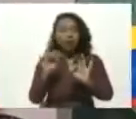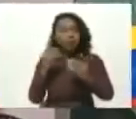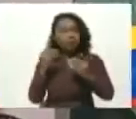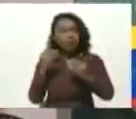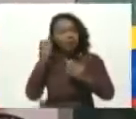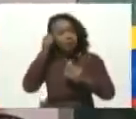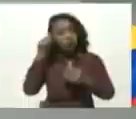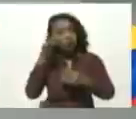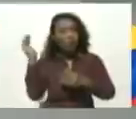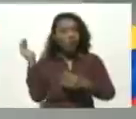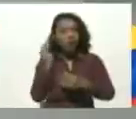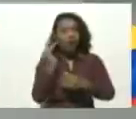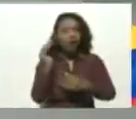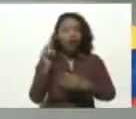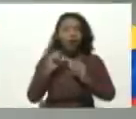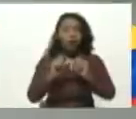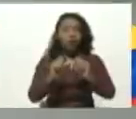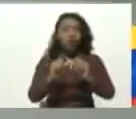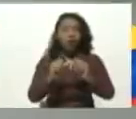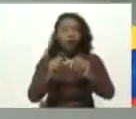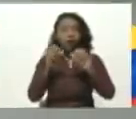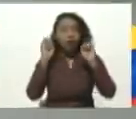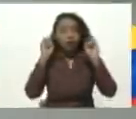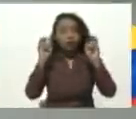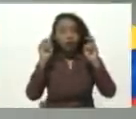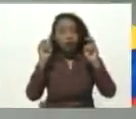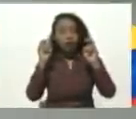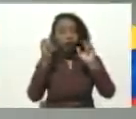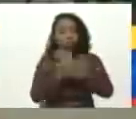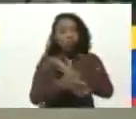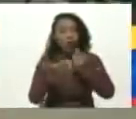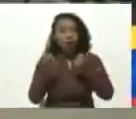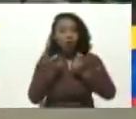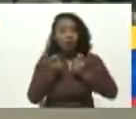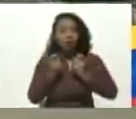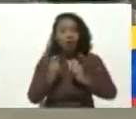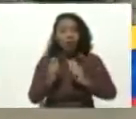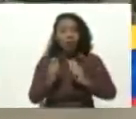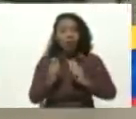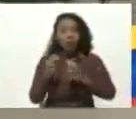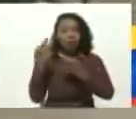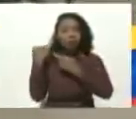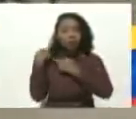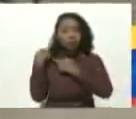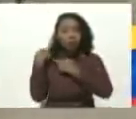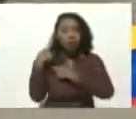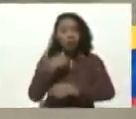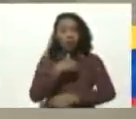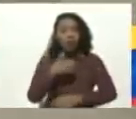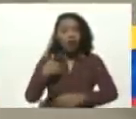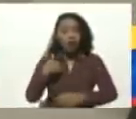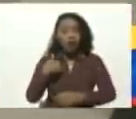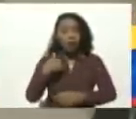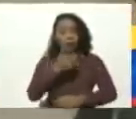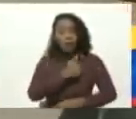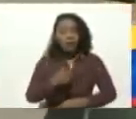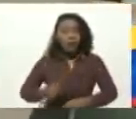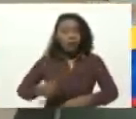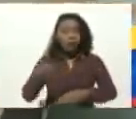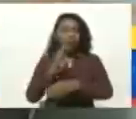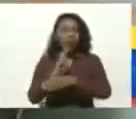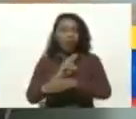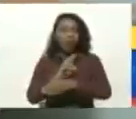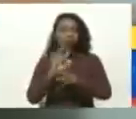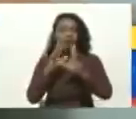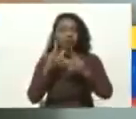venga y siga, pues, en el marco de lo que es el tratamiento correspondiente. Yo quiero, presidente, también rápidamente